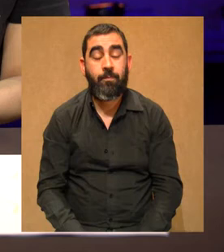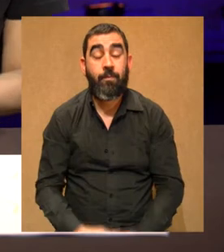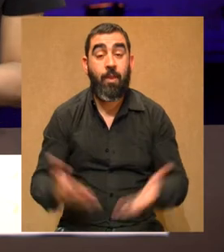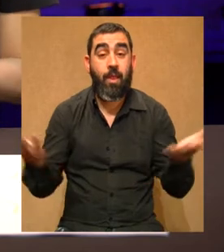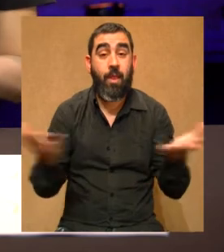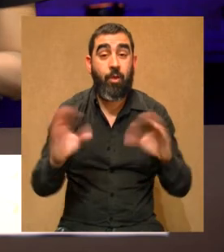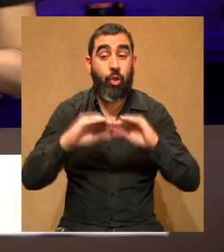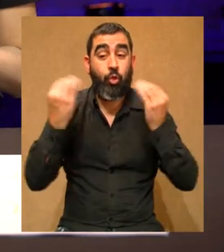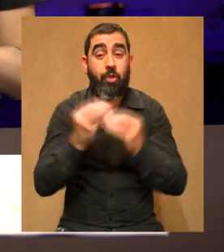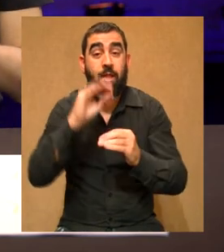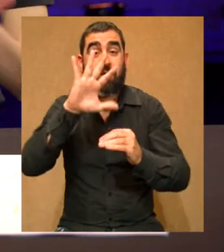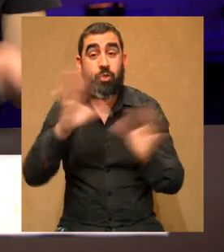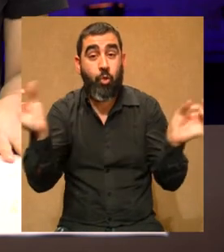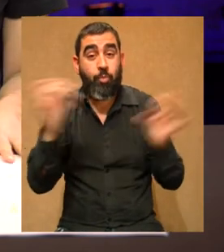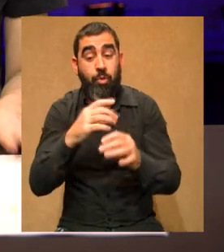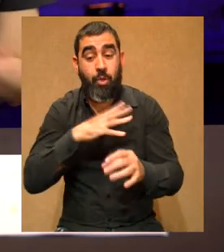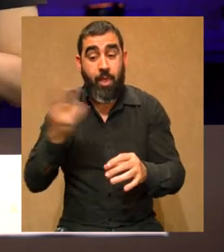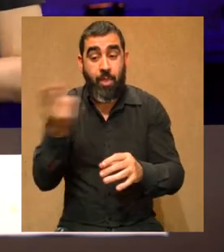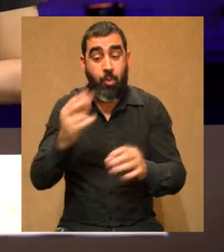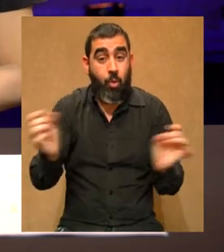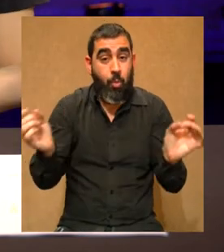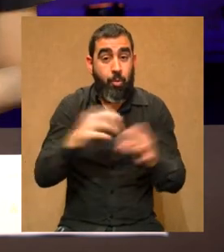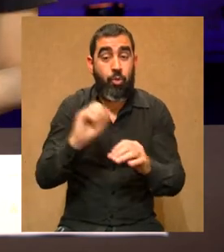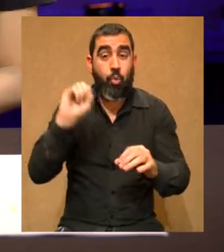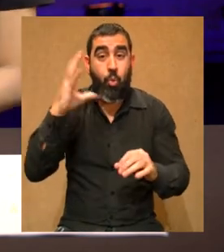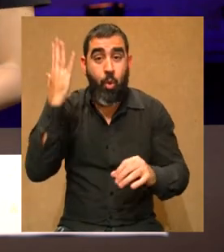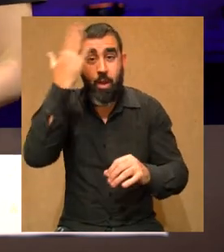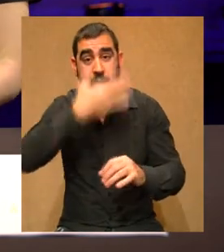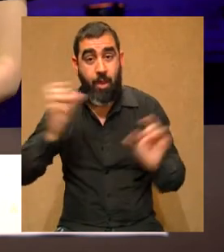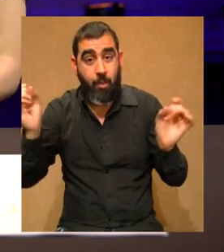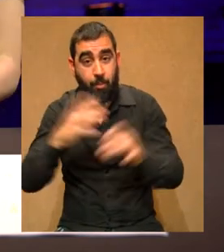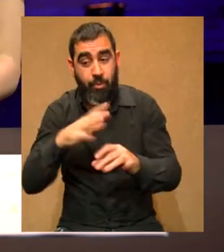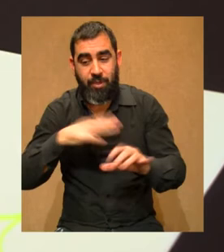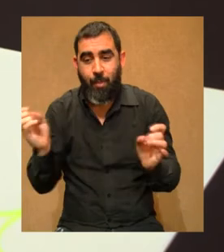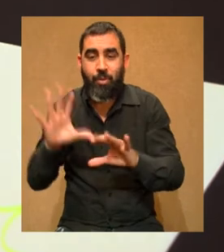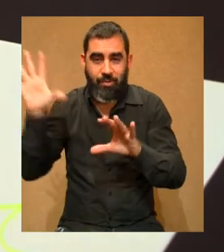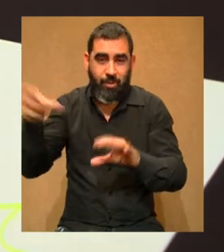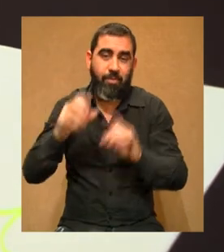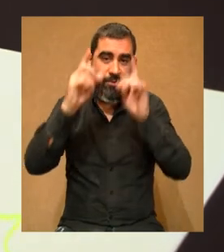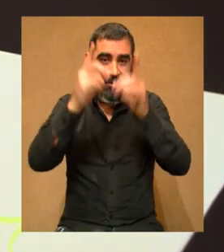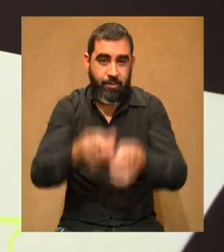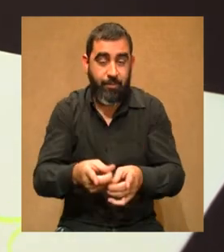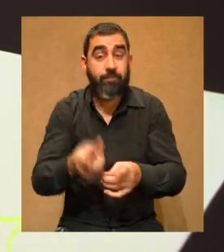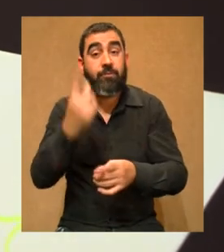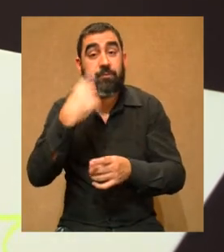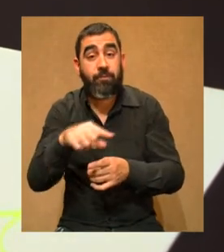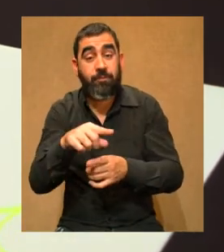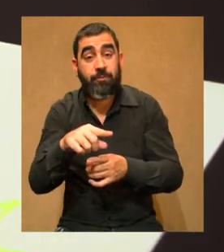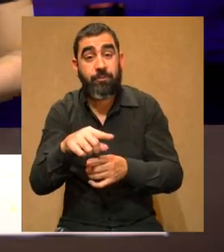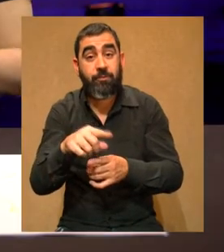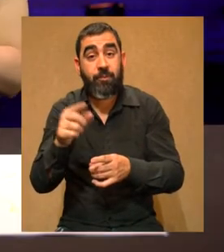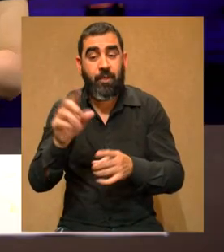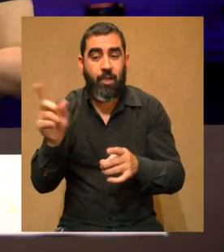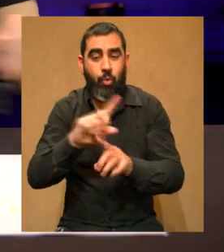bueno ahora tenemos nuestros dibujos tenemos nuestra luz negra acá lo tenemos pronto también también entonces